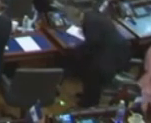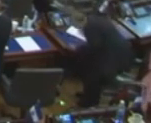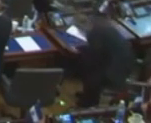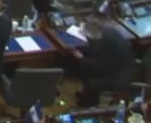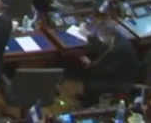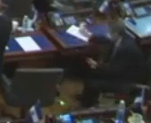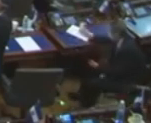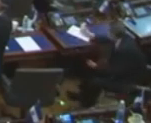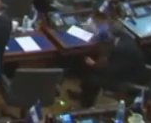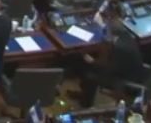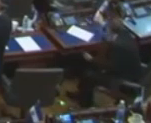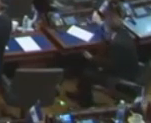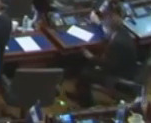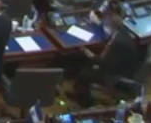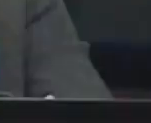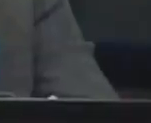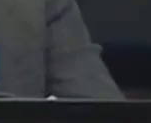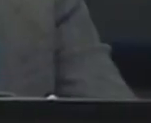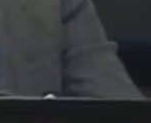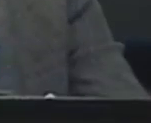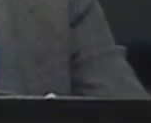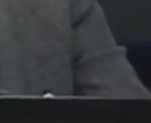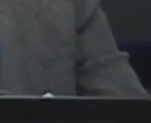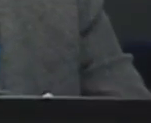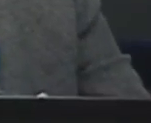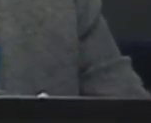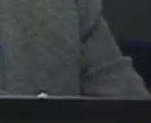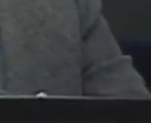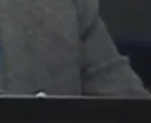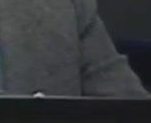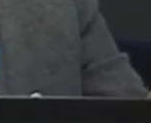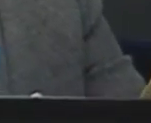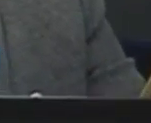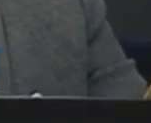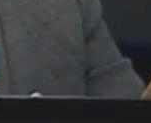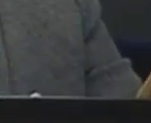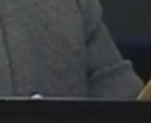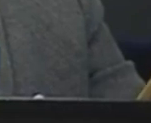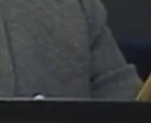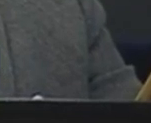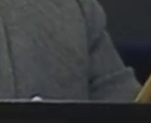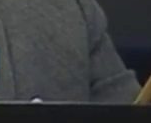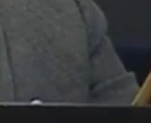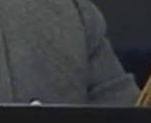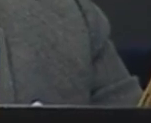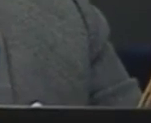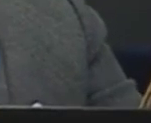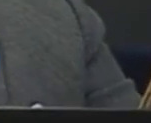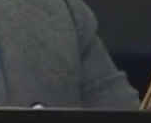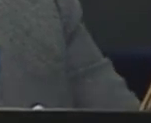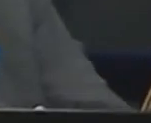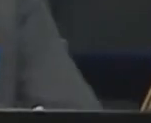Gracias, presidente, por darme la palabra para poderme referir a este tema. En primer lugar, presidente, hace